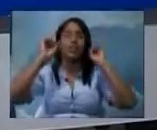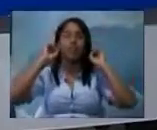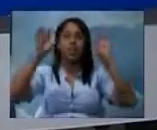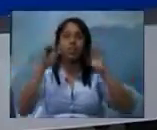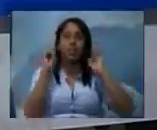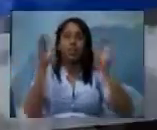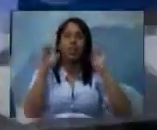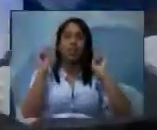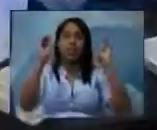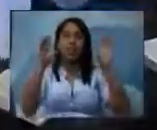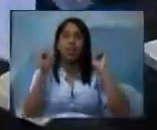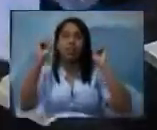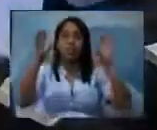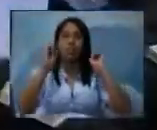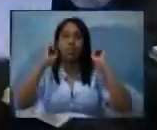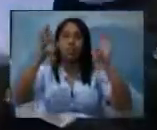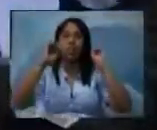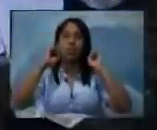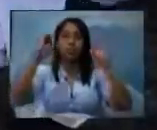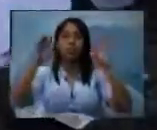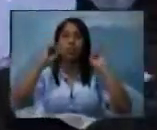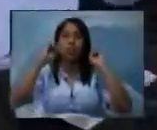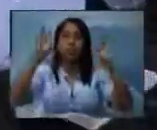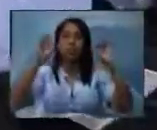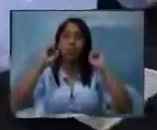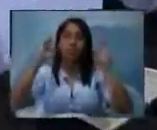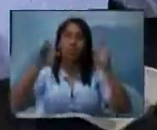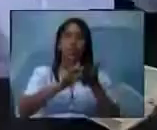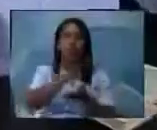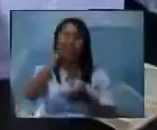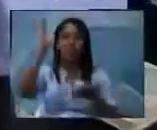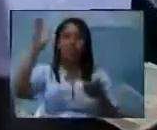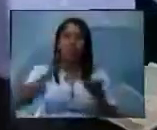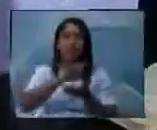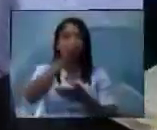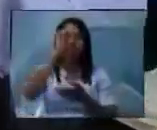Gloria a Dios. Gloria a Dios. Gloria a Dios.